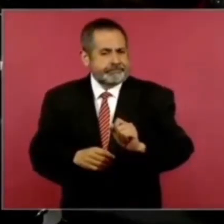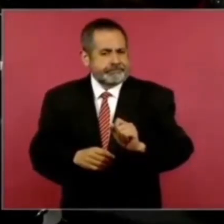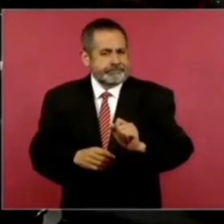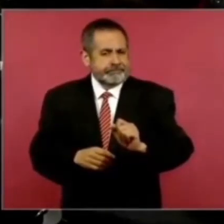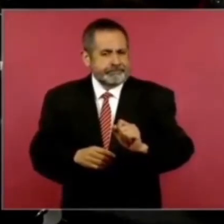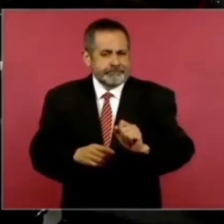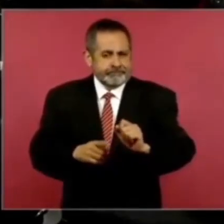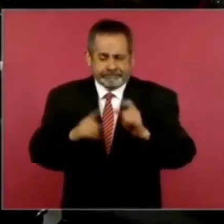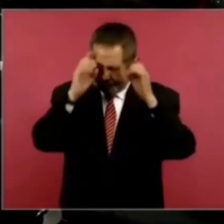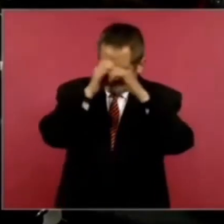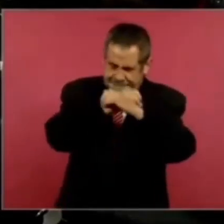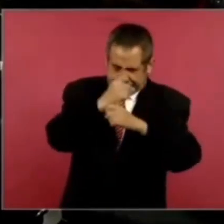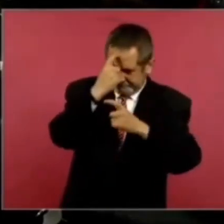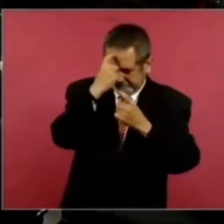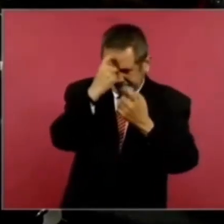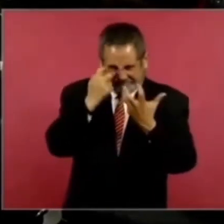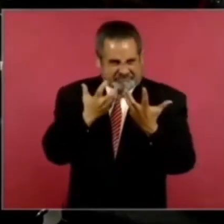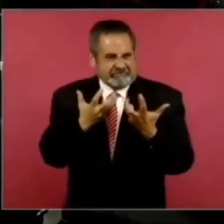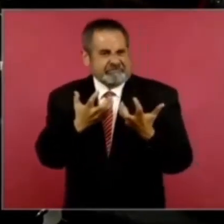omnovila.